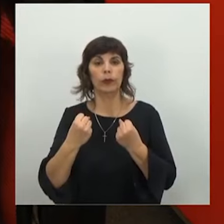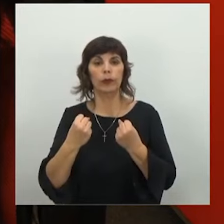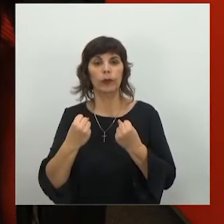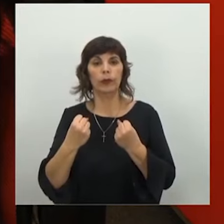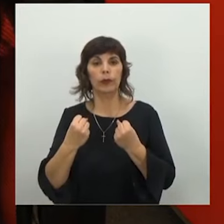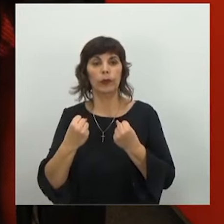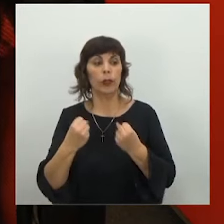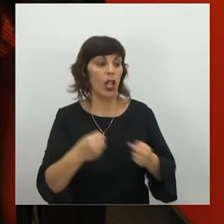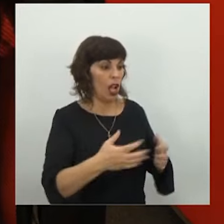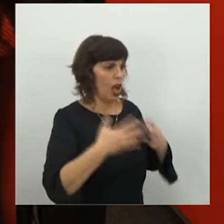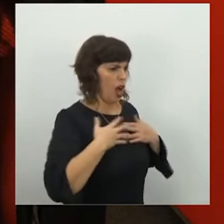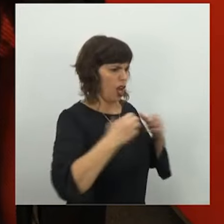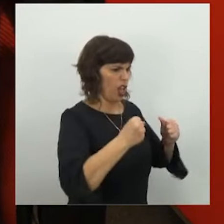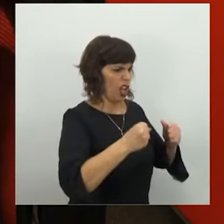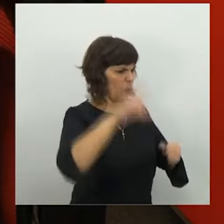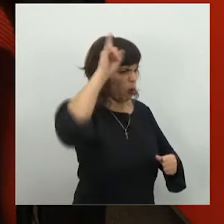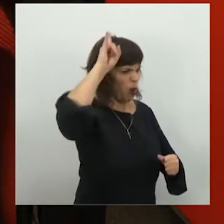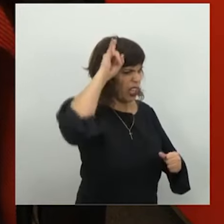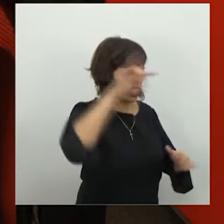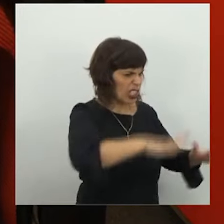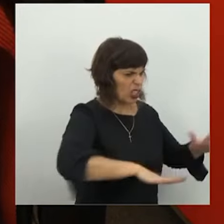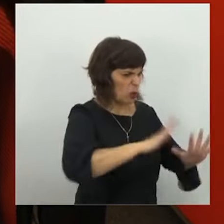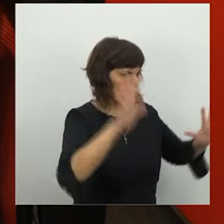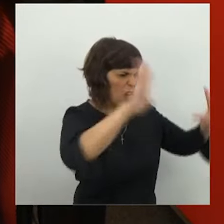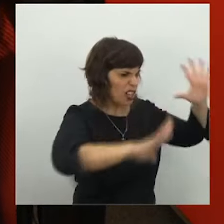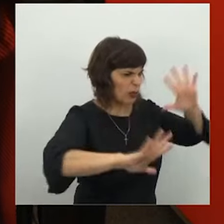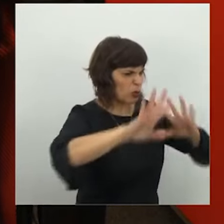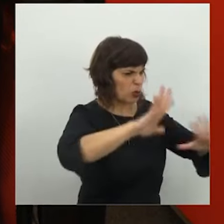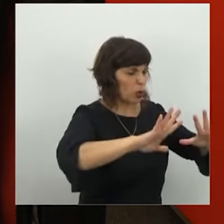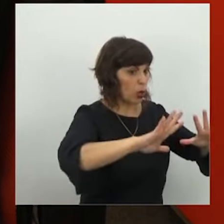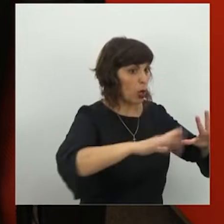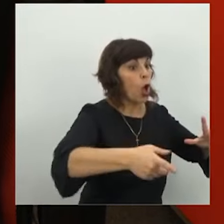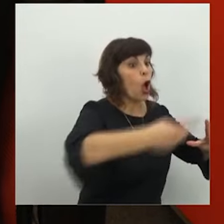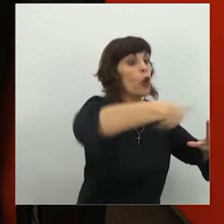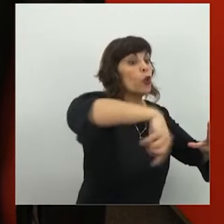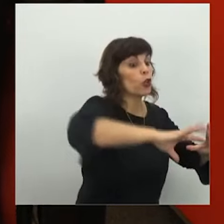somos arrancados, o como dice en